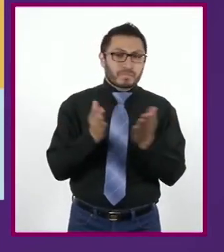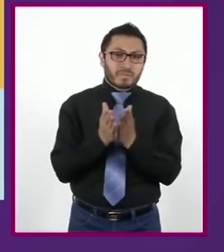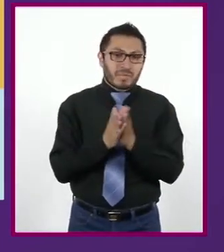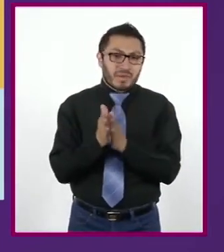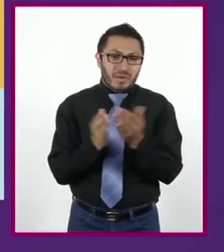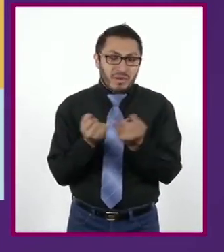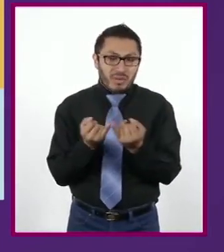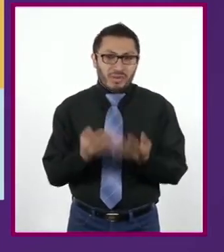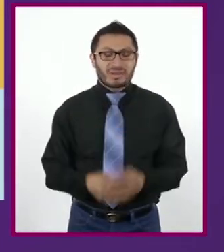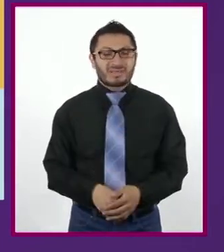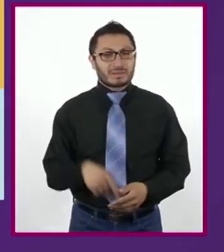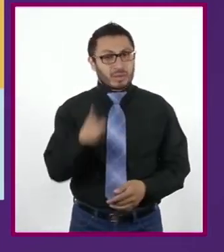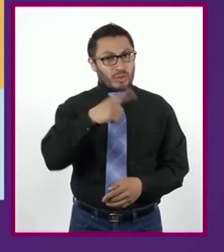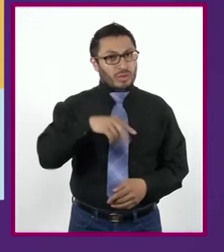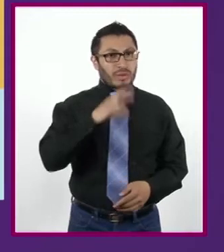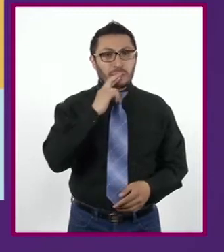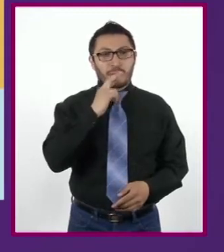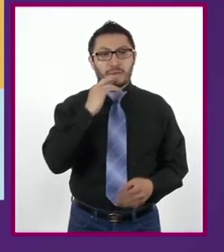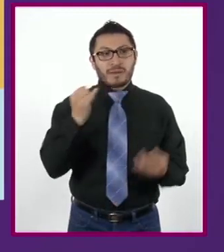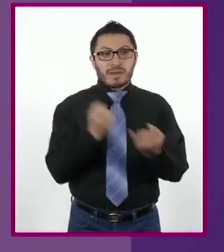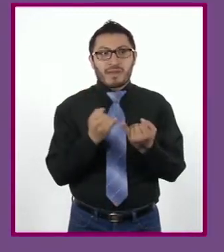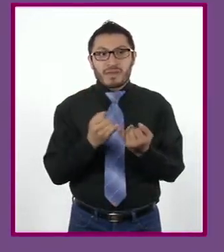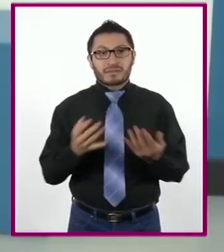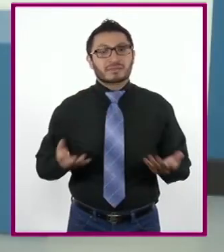¿Llegaron a la misma conclusión?